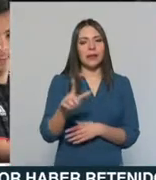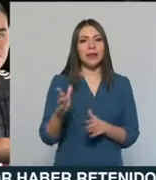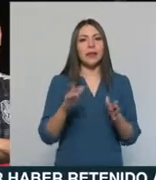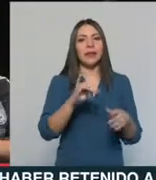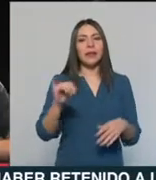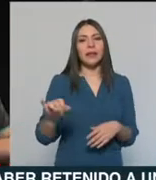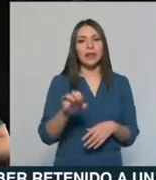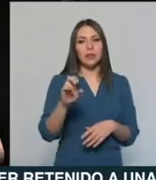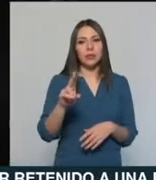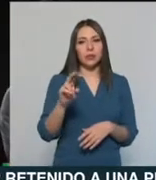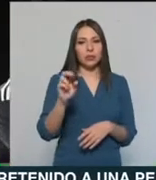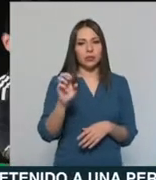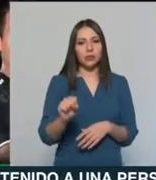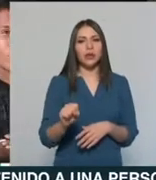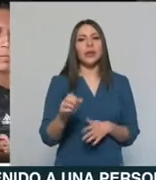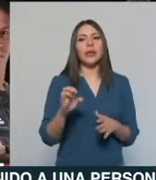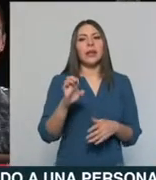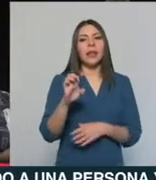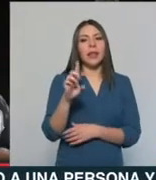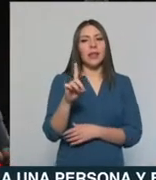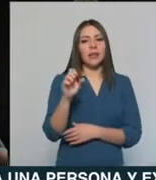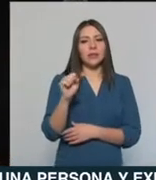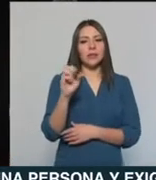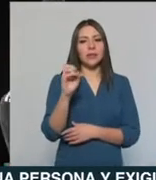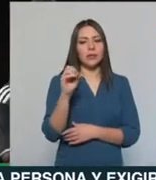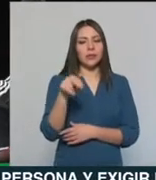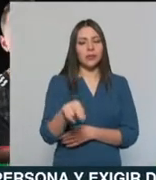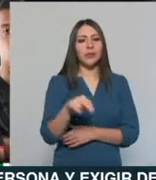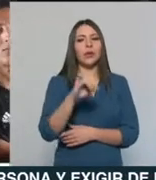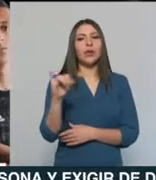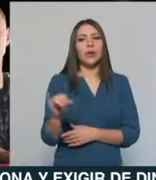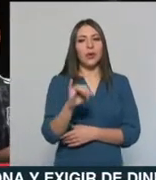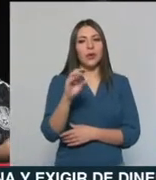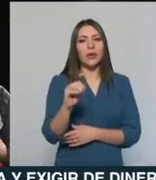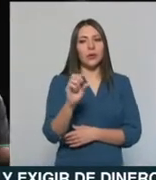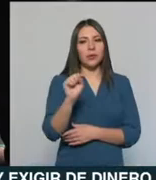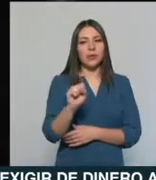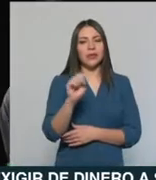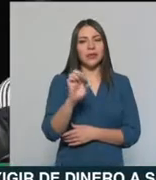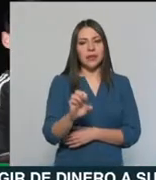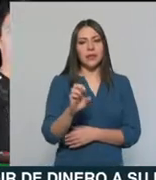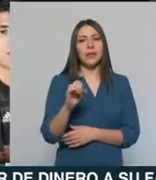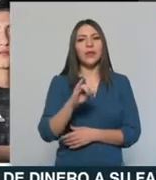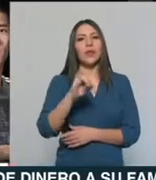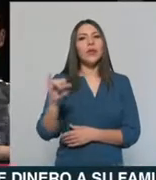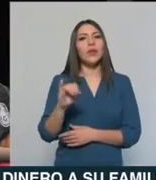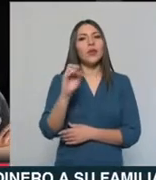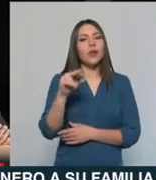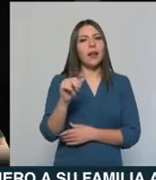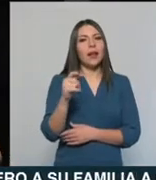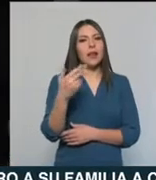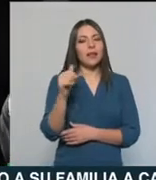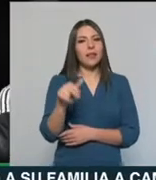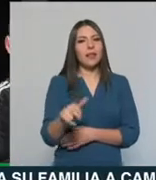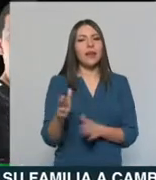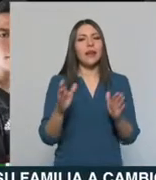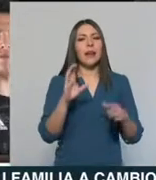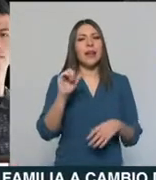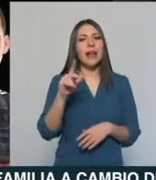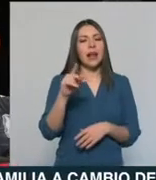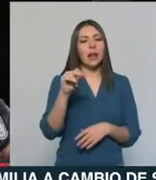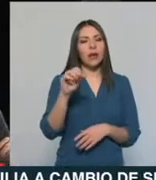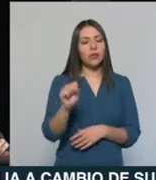Jesús Gallardo, Edson Álvarez, José Iván Rodríguez, Jonathan Dos Santos, Carlos Rodríguez,